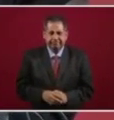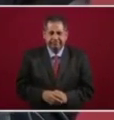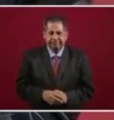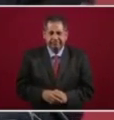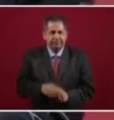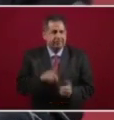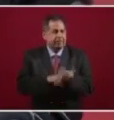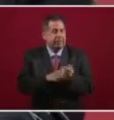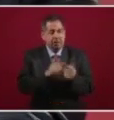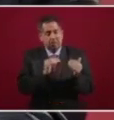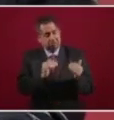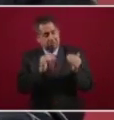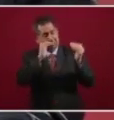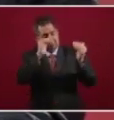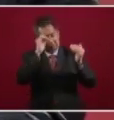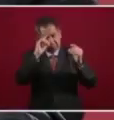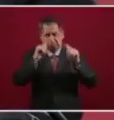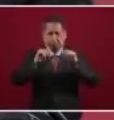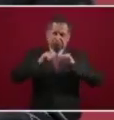pero son